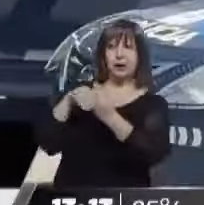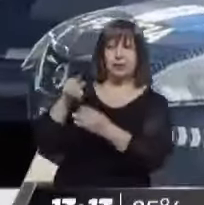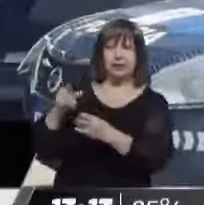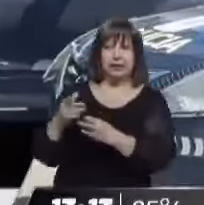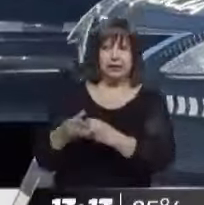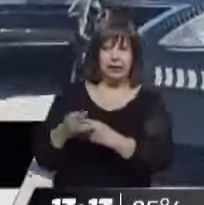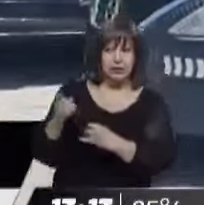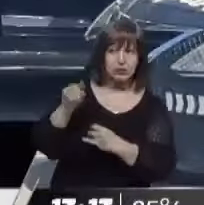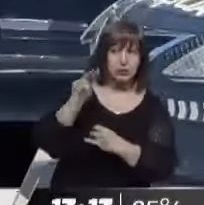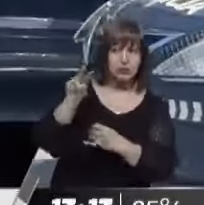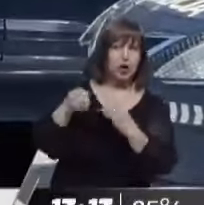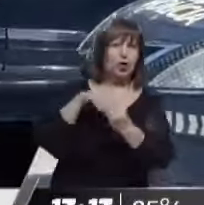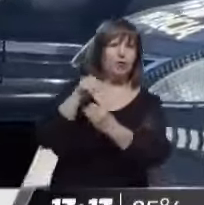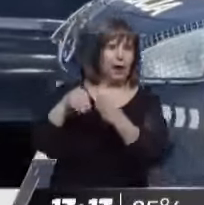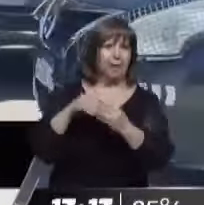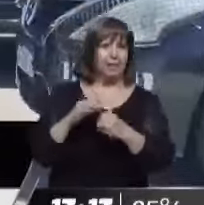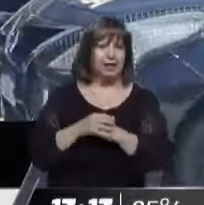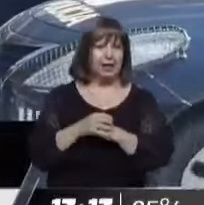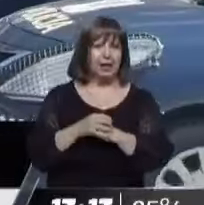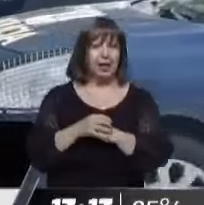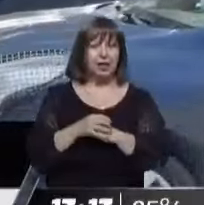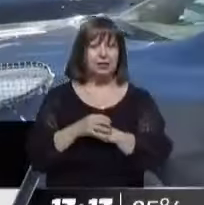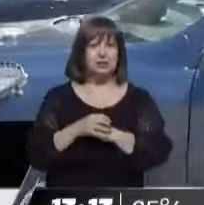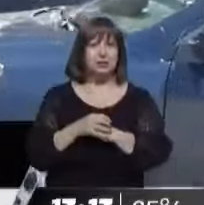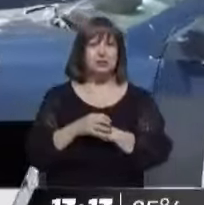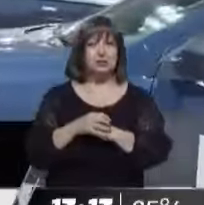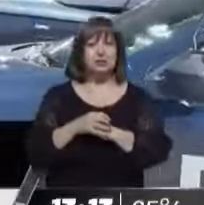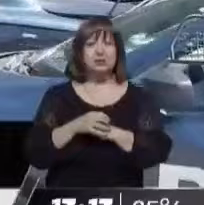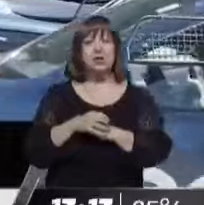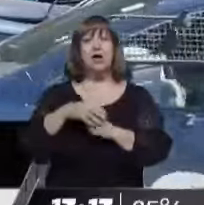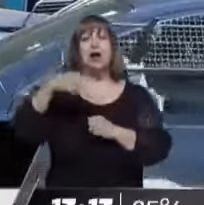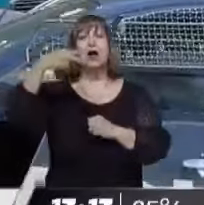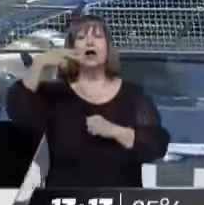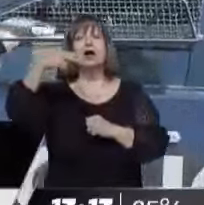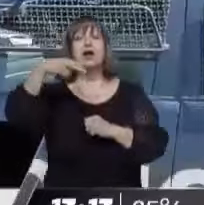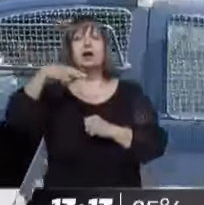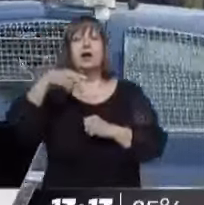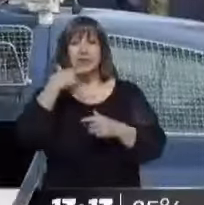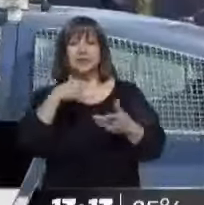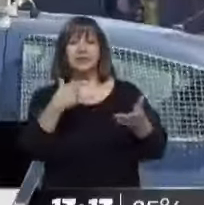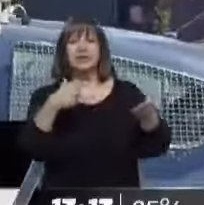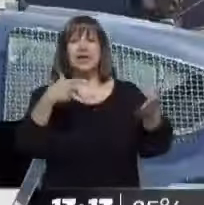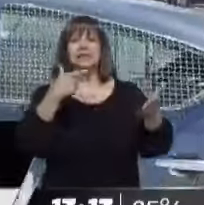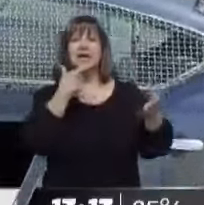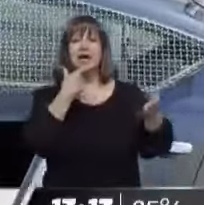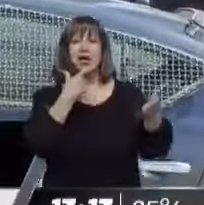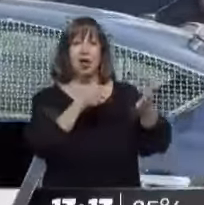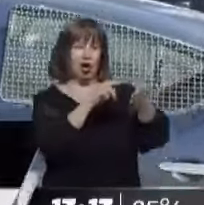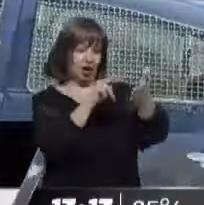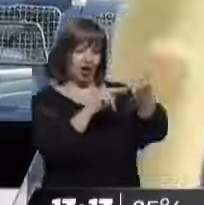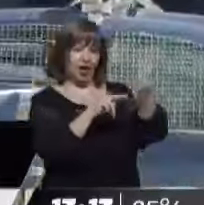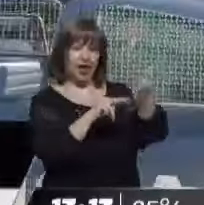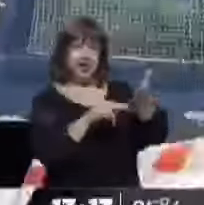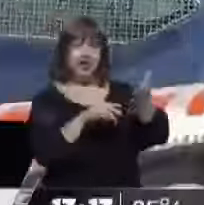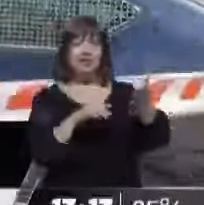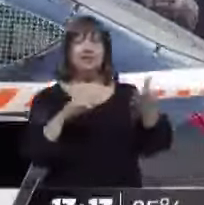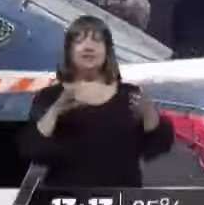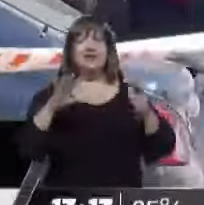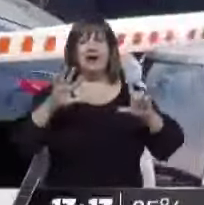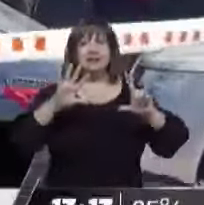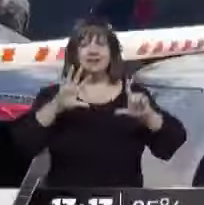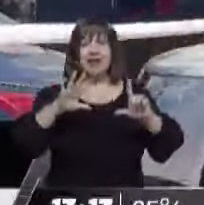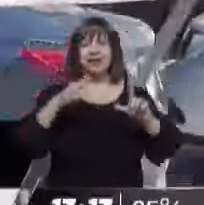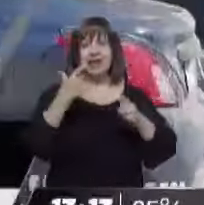hablar. Pero dale, mientras vos te acomodás, seguimos con el parte sí. oficial, y me quedo con esto, de las 7 armas de